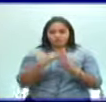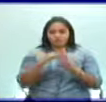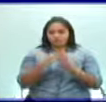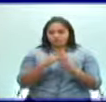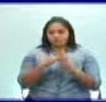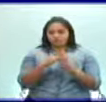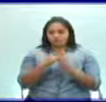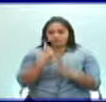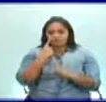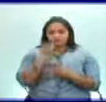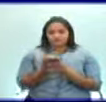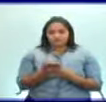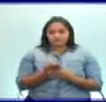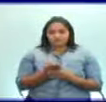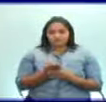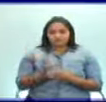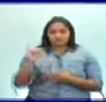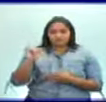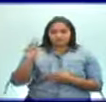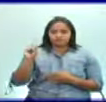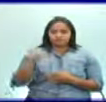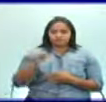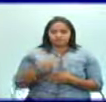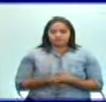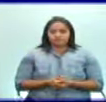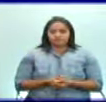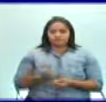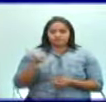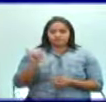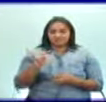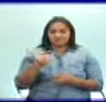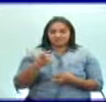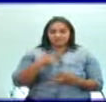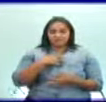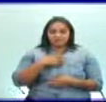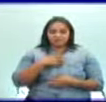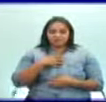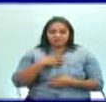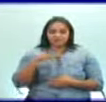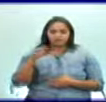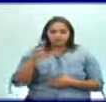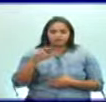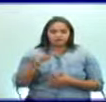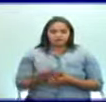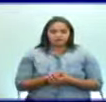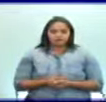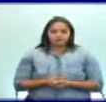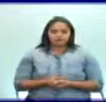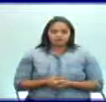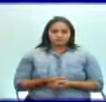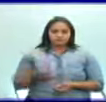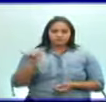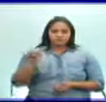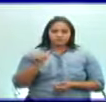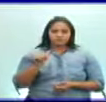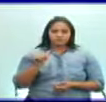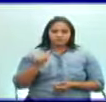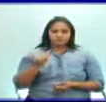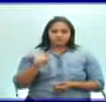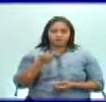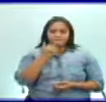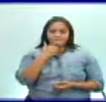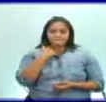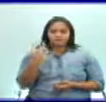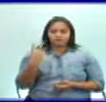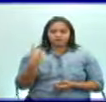La imagen, Y que pertenece a los reales, importante en este caso específico. Miren, el comportamiento de esta función en el eje Y es a partir,